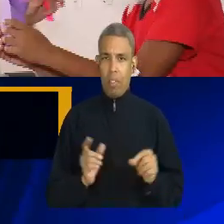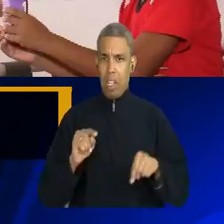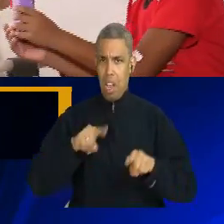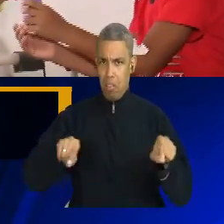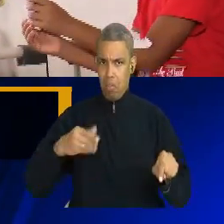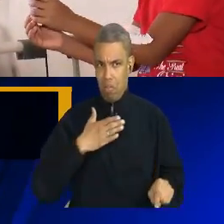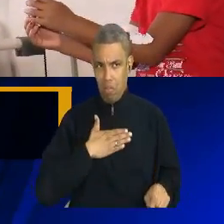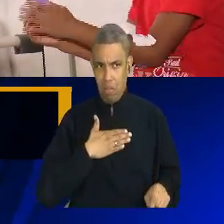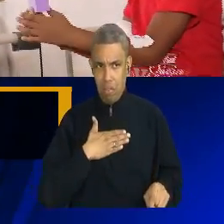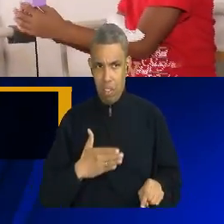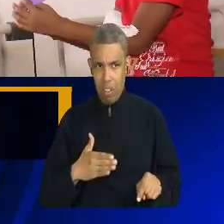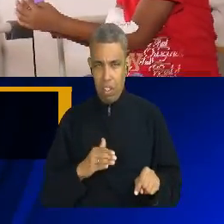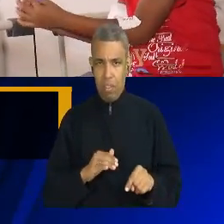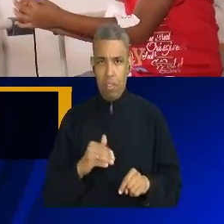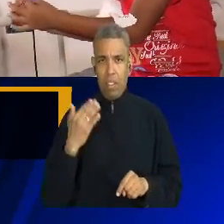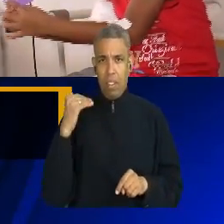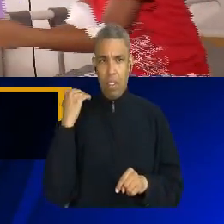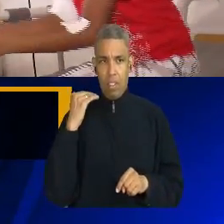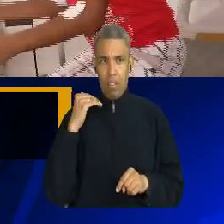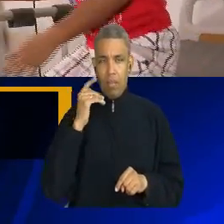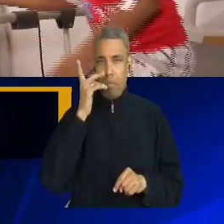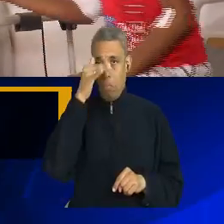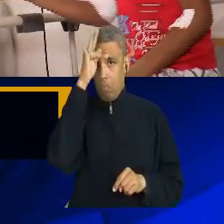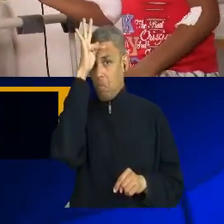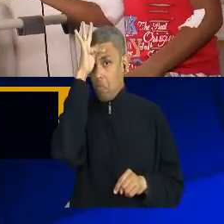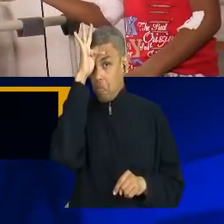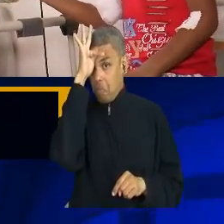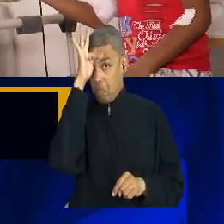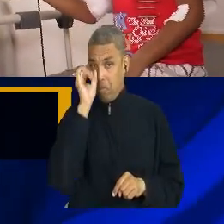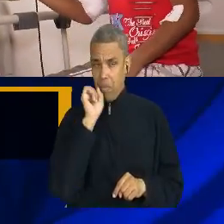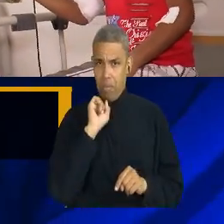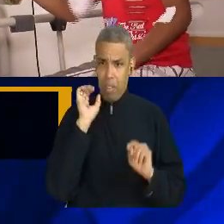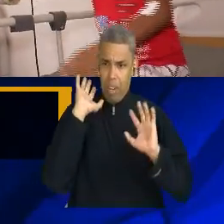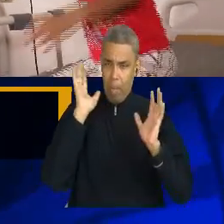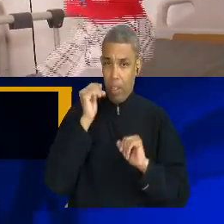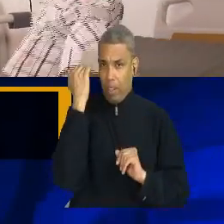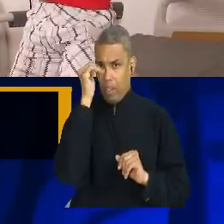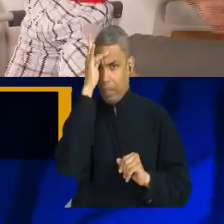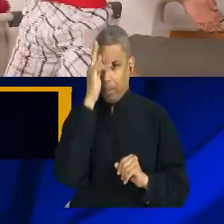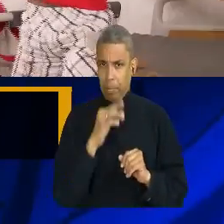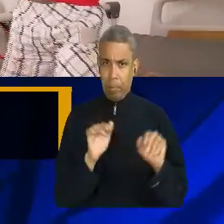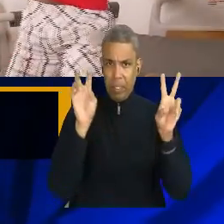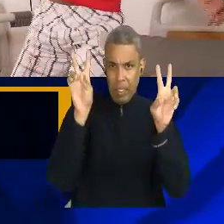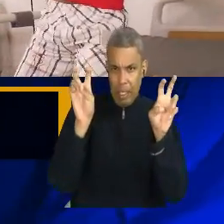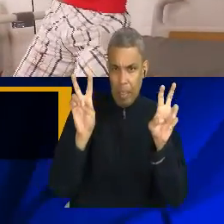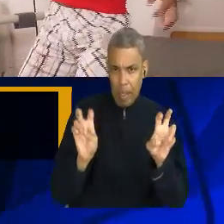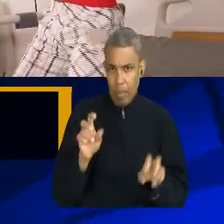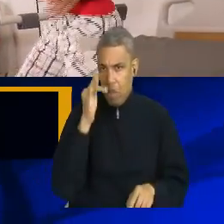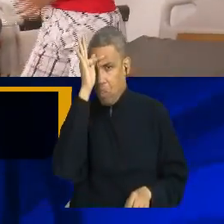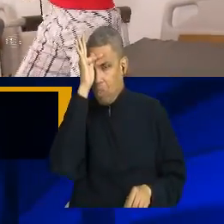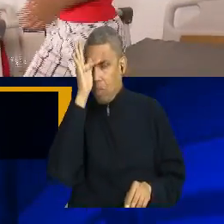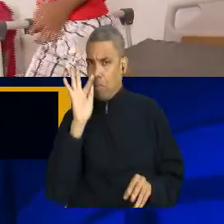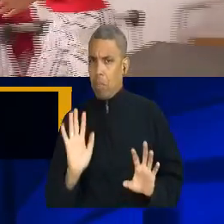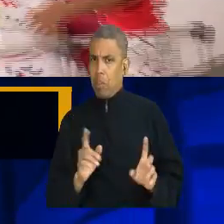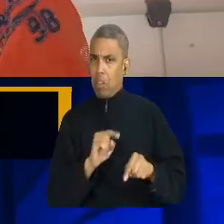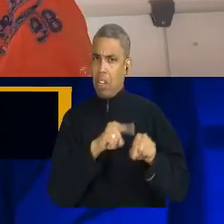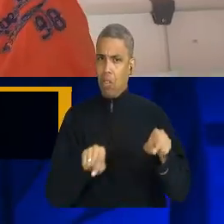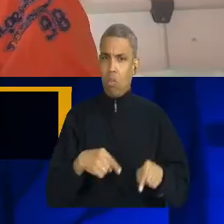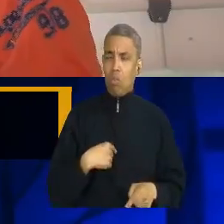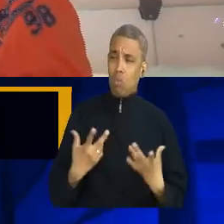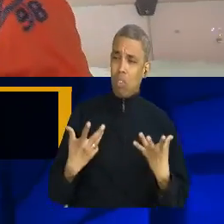principio estaba solo el hospitalario, pero después nos dimos cuenta que había muchas personas que querían ayudar, pero decían, no, es que yo